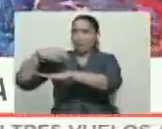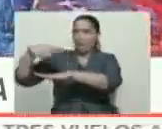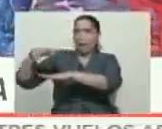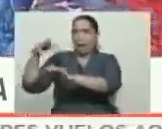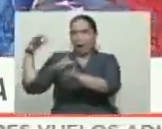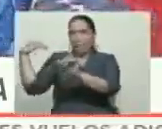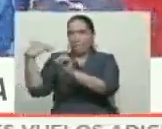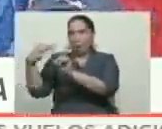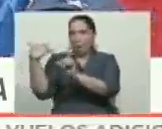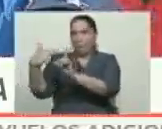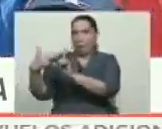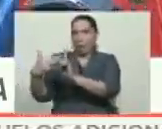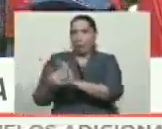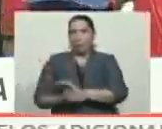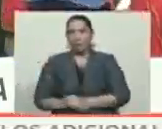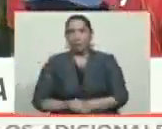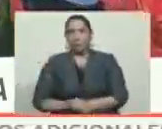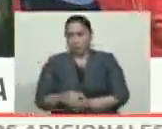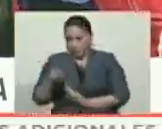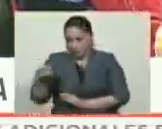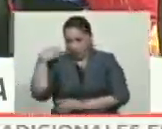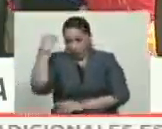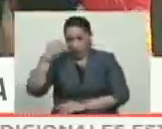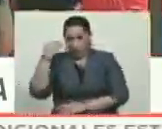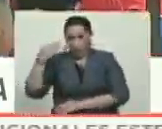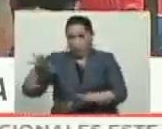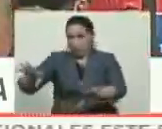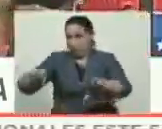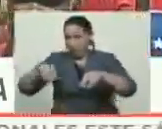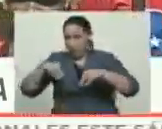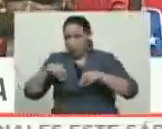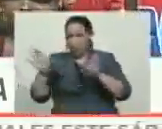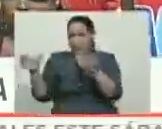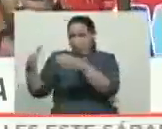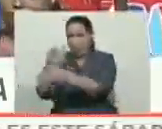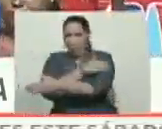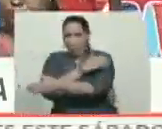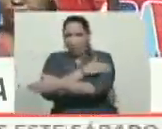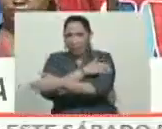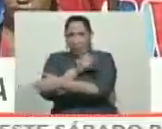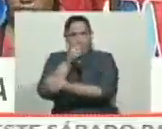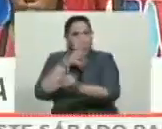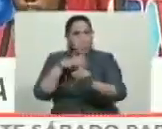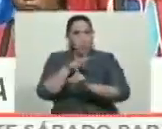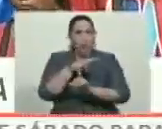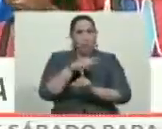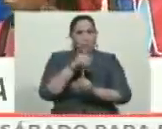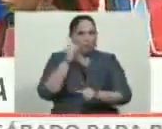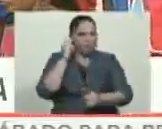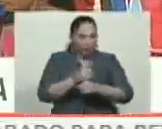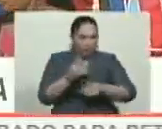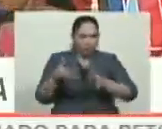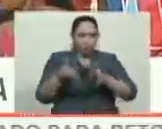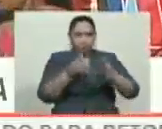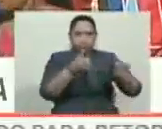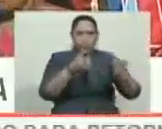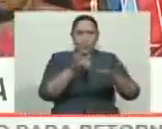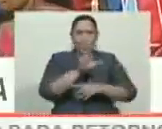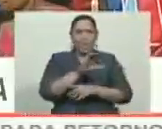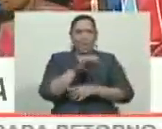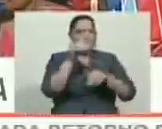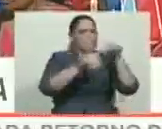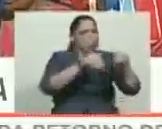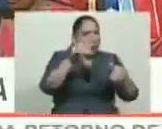conspirar. No pensemos que ellos van a aceptar que el pueblo sea el que lleve los destinos de este país, así vote